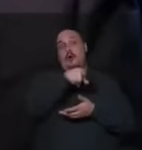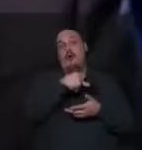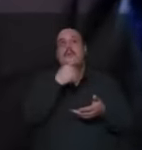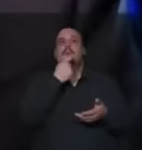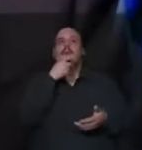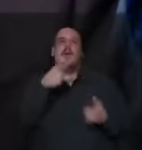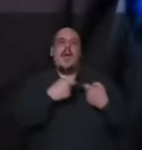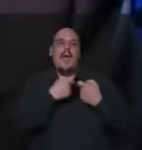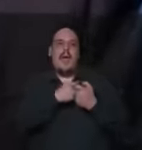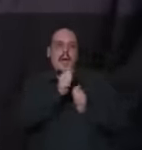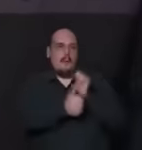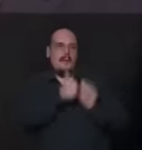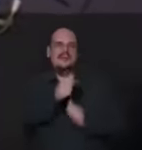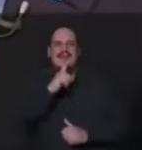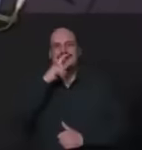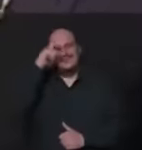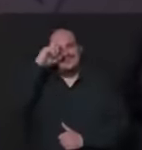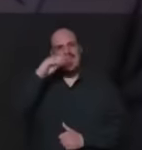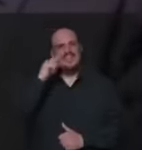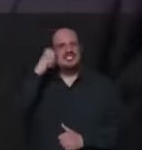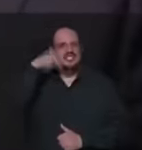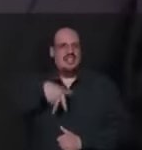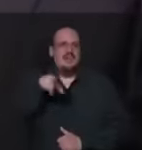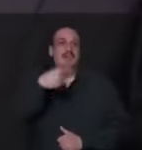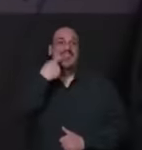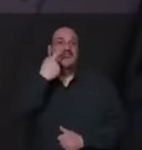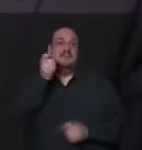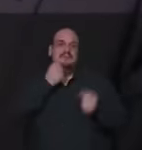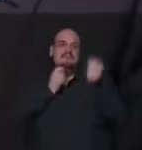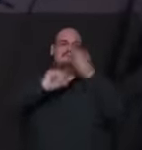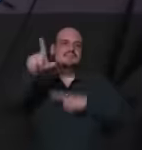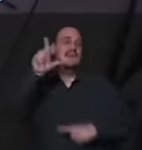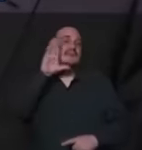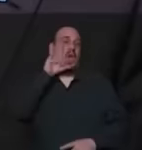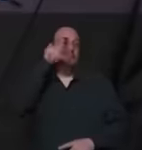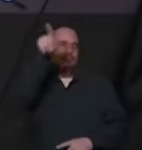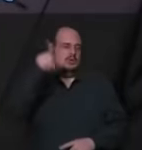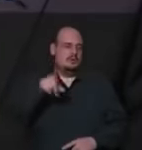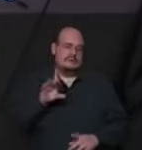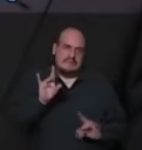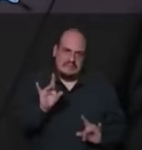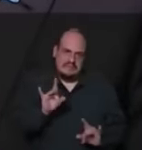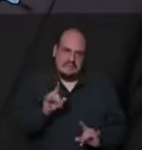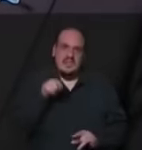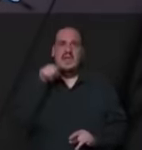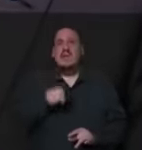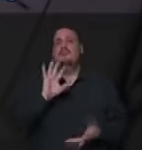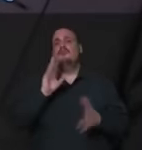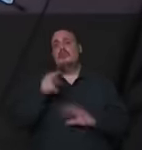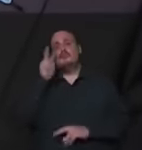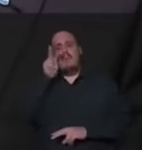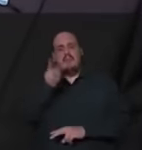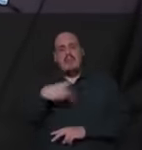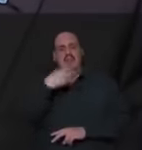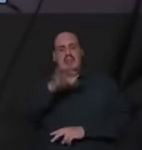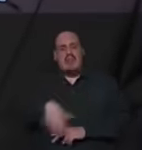Techín vender acero en Estados Unidos. En realidad es una mirada apátrida, es una mirada desaprensiva de la